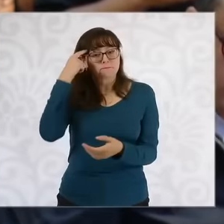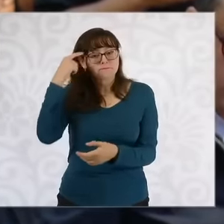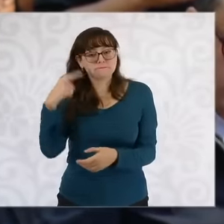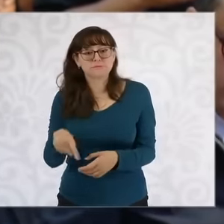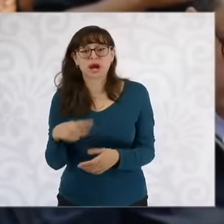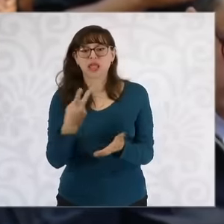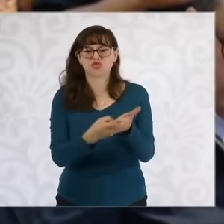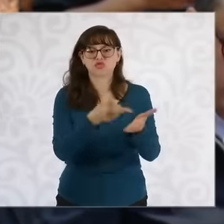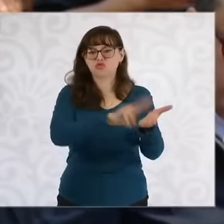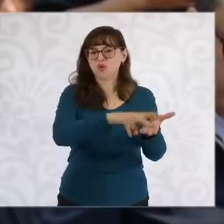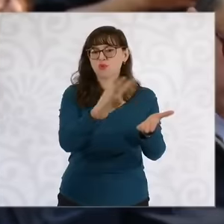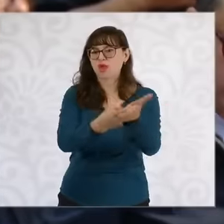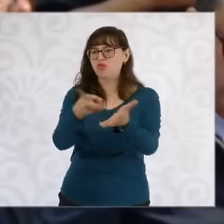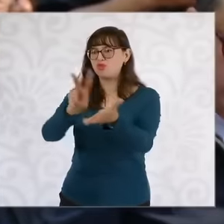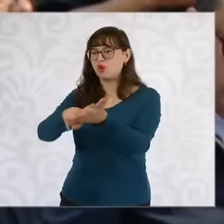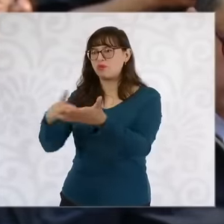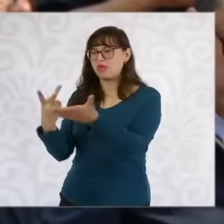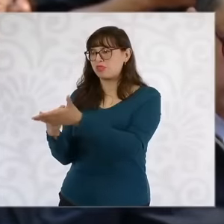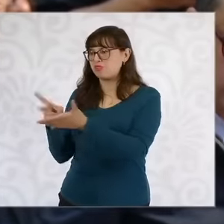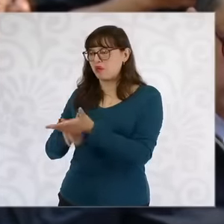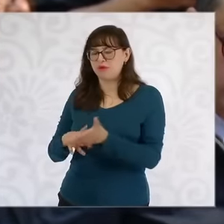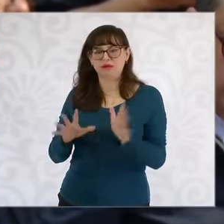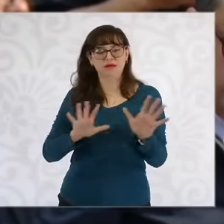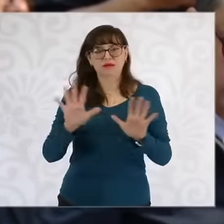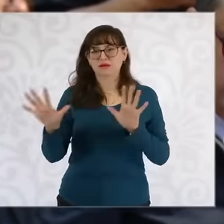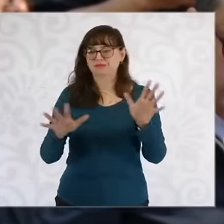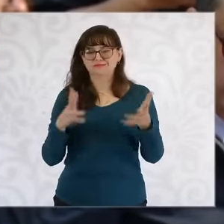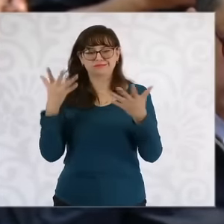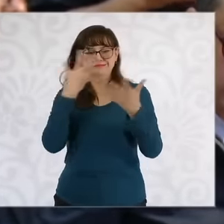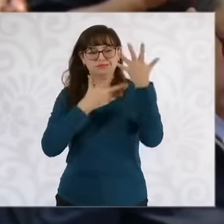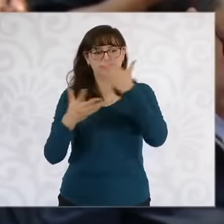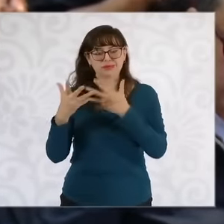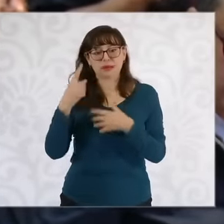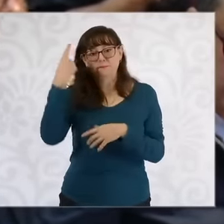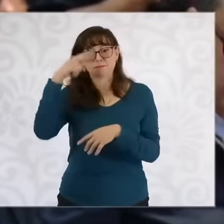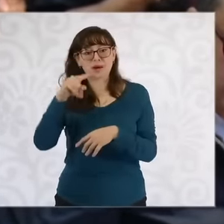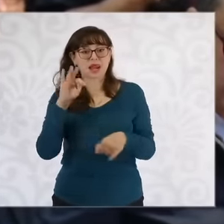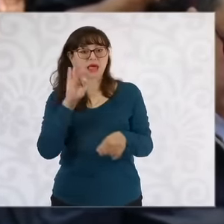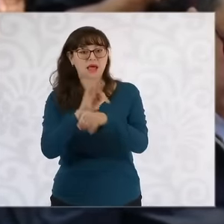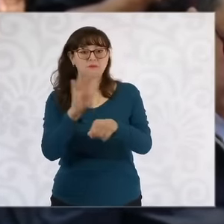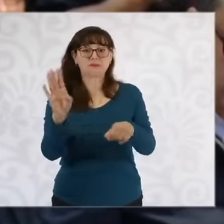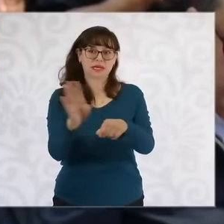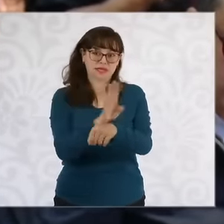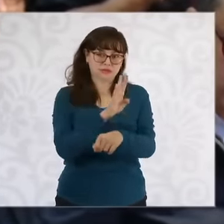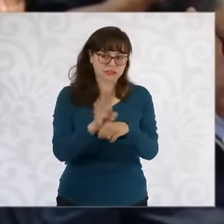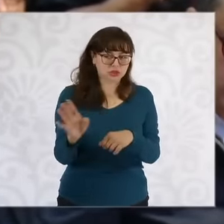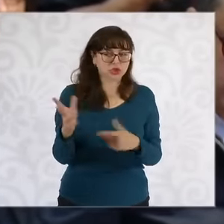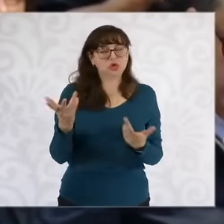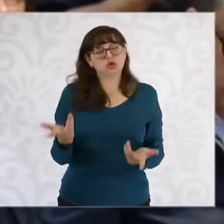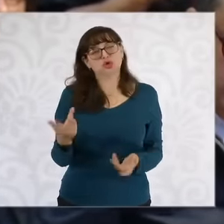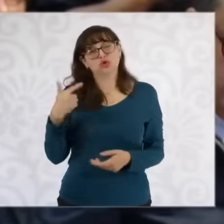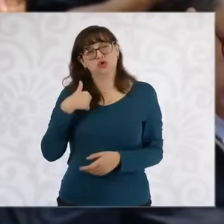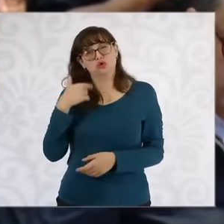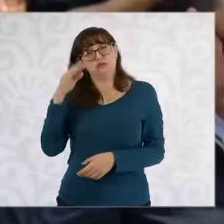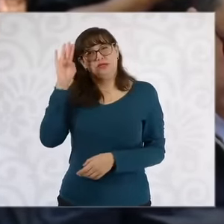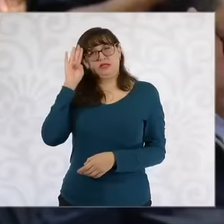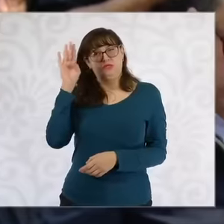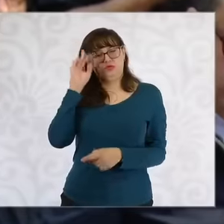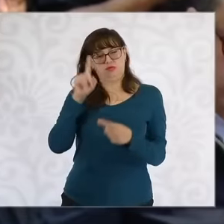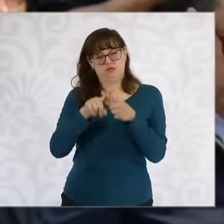las competencias antimonopólicas. En beneficio de los ciudadanos, mi pregunta serían dos.